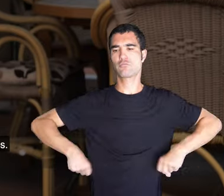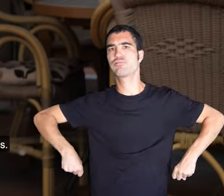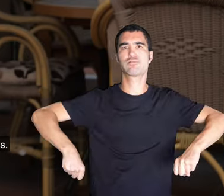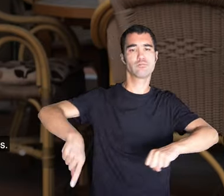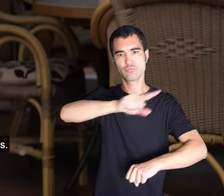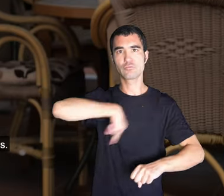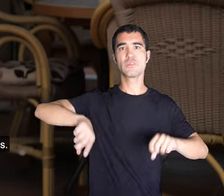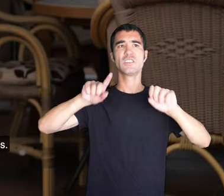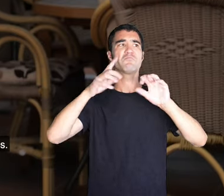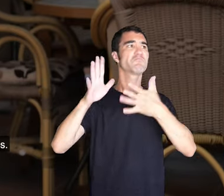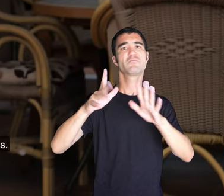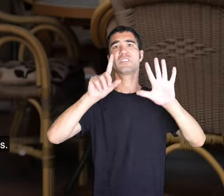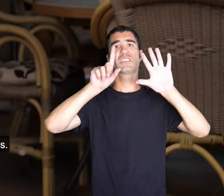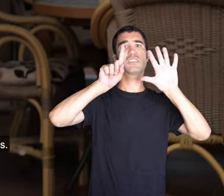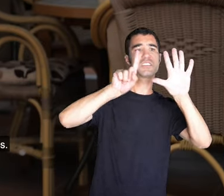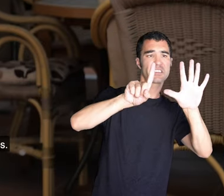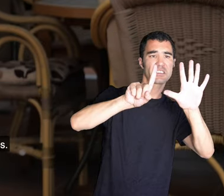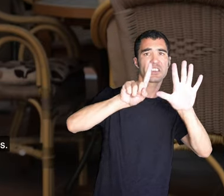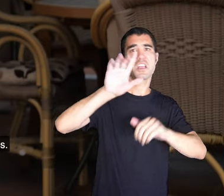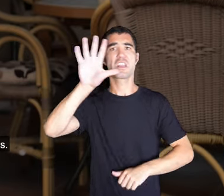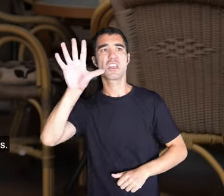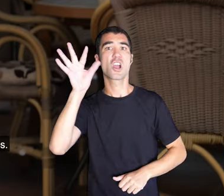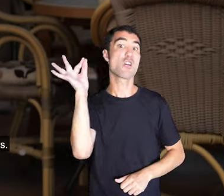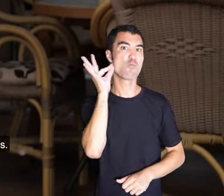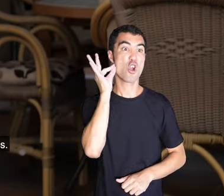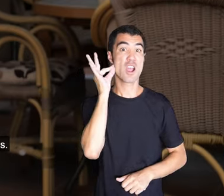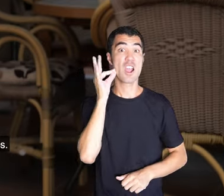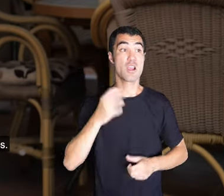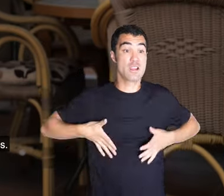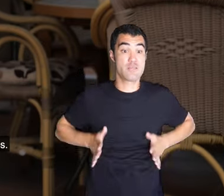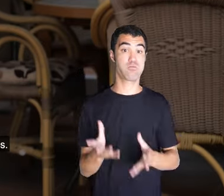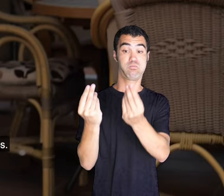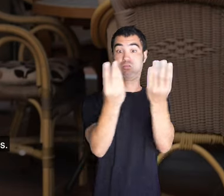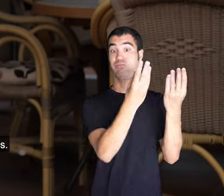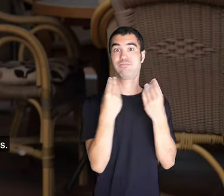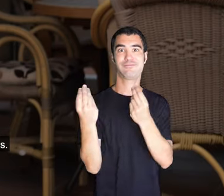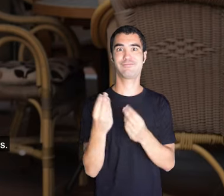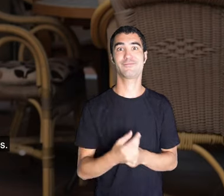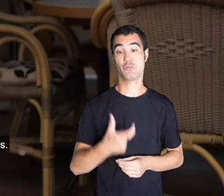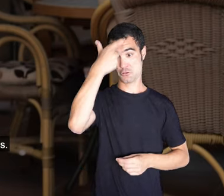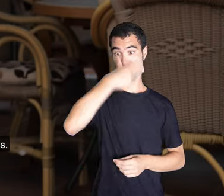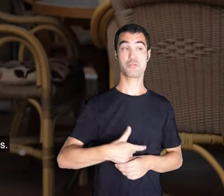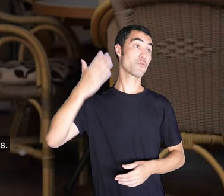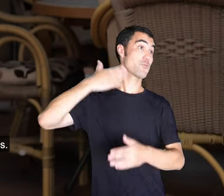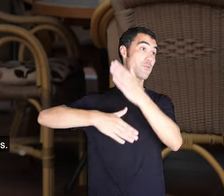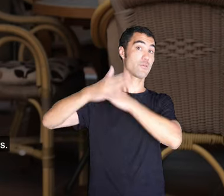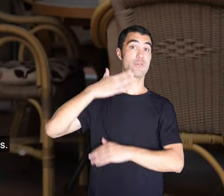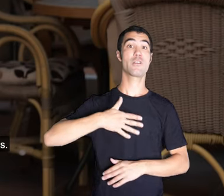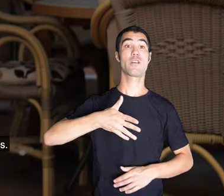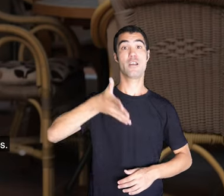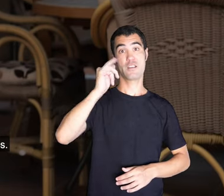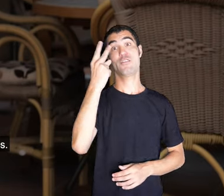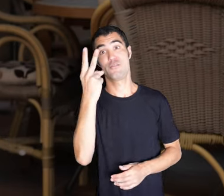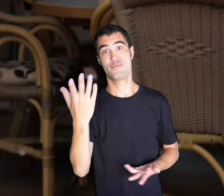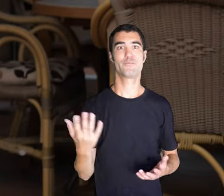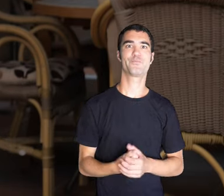quizás seis mujeres, cinco o seis mujeres, y yo no sé cuántos niños, porque ya yo tenía dos, y ya